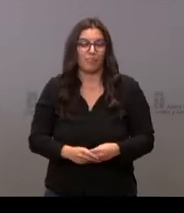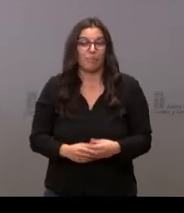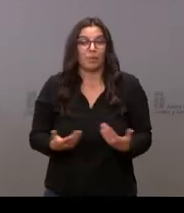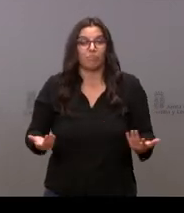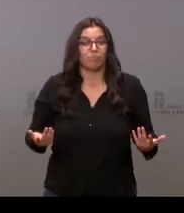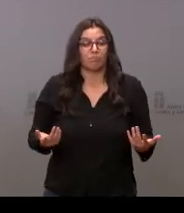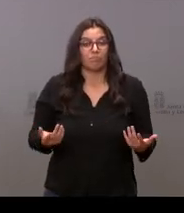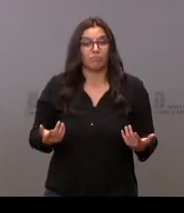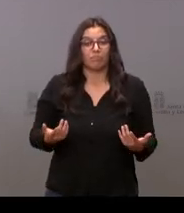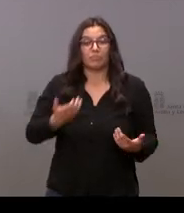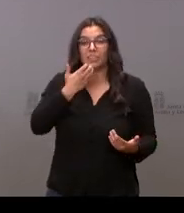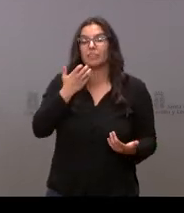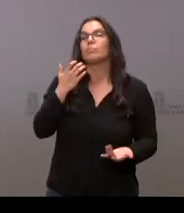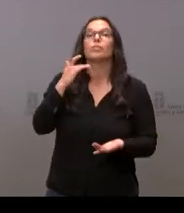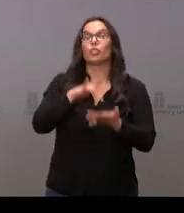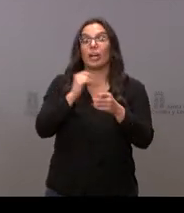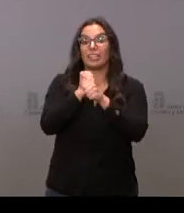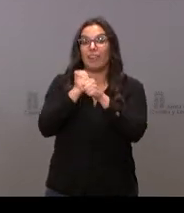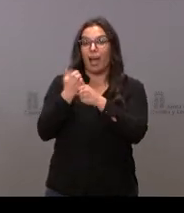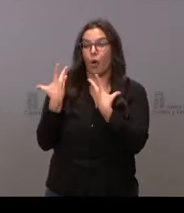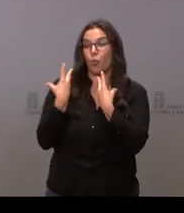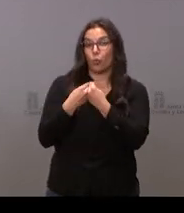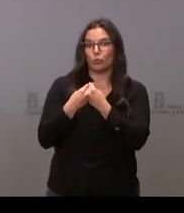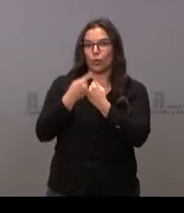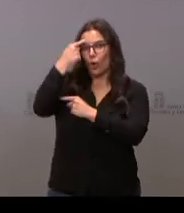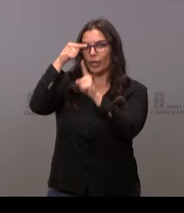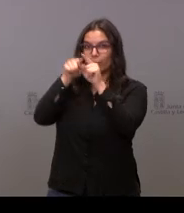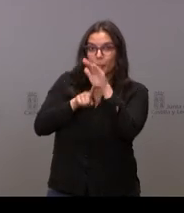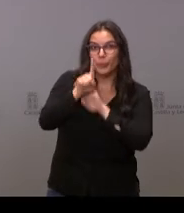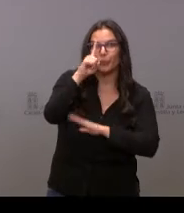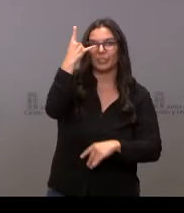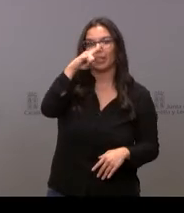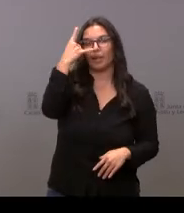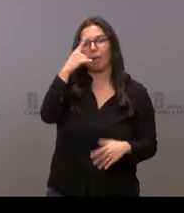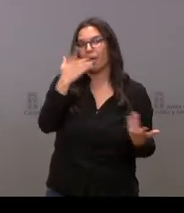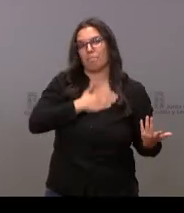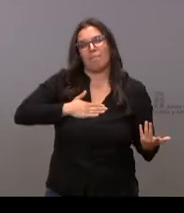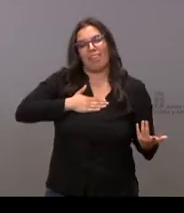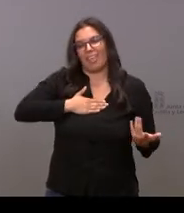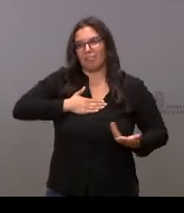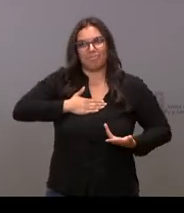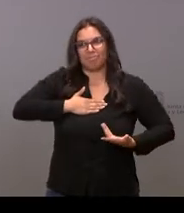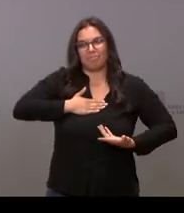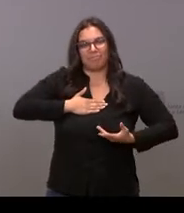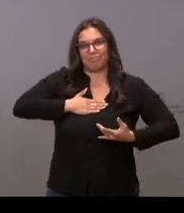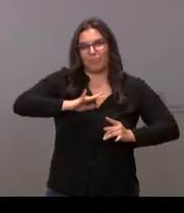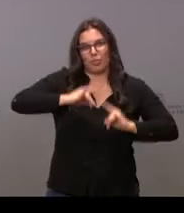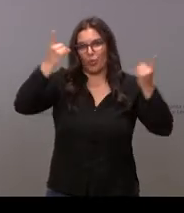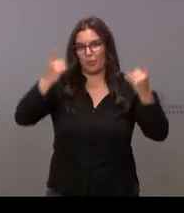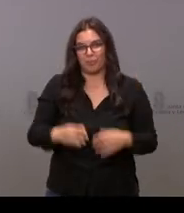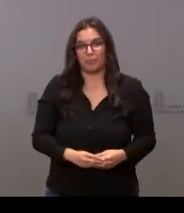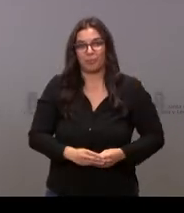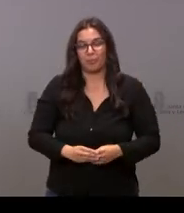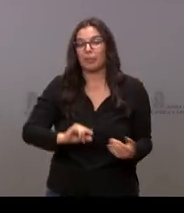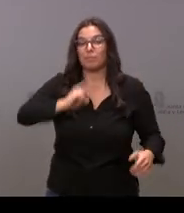cuando trabajamos codo con codo por el desarrollo de salamanca pues el placer es todavía mucho mayor y sobre